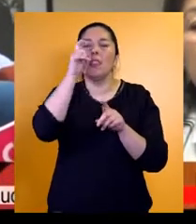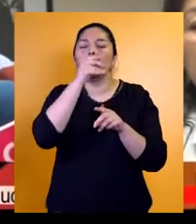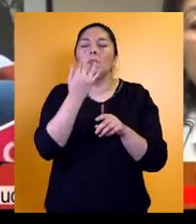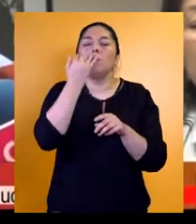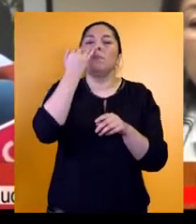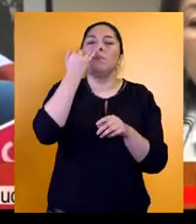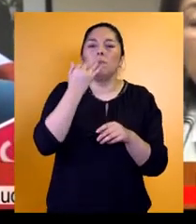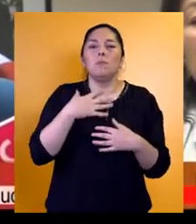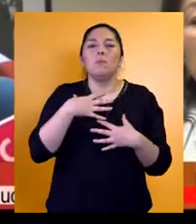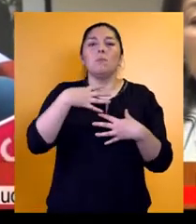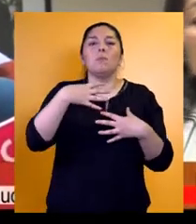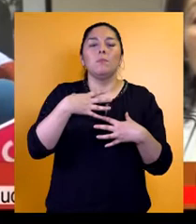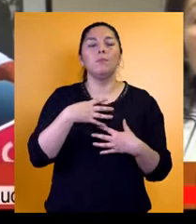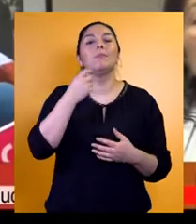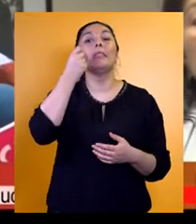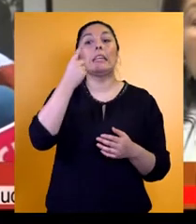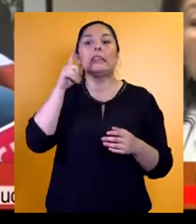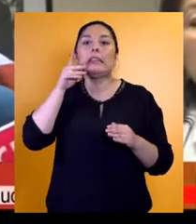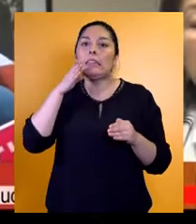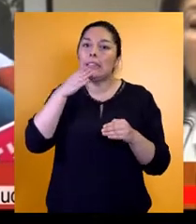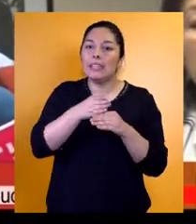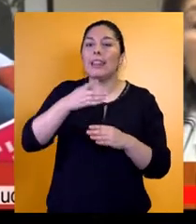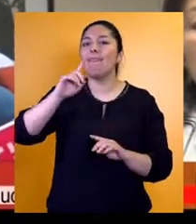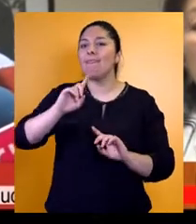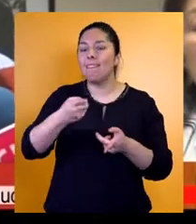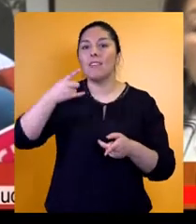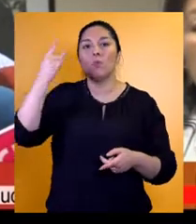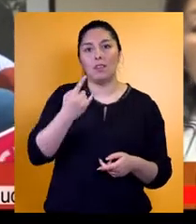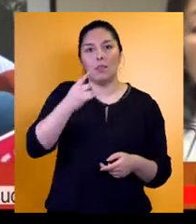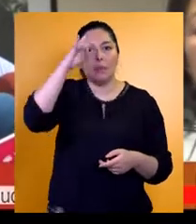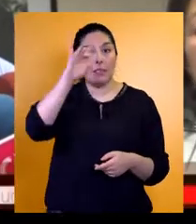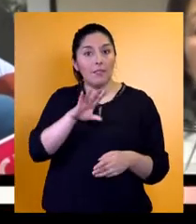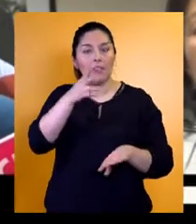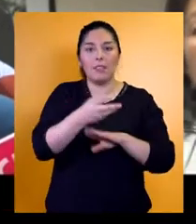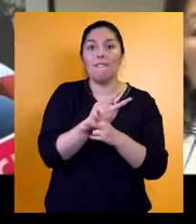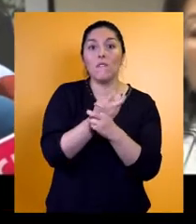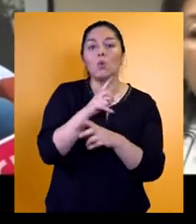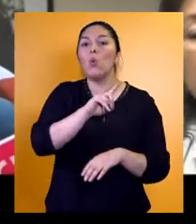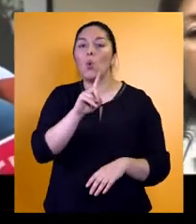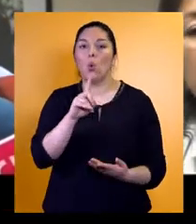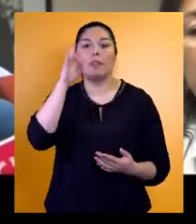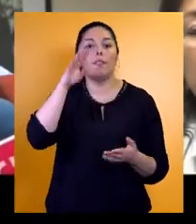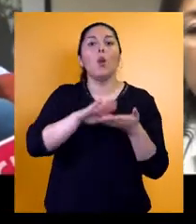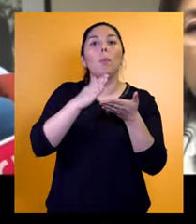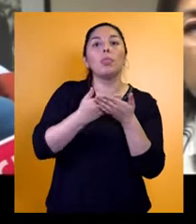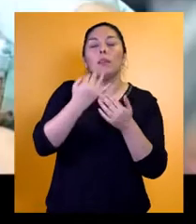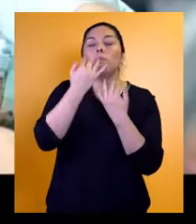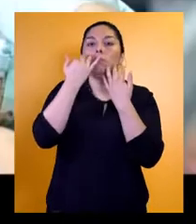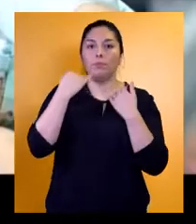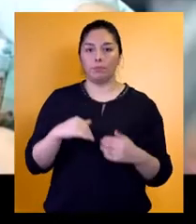respirar, son síntomas que tienen que hacer acudir a los servicios de urgencia para poder determinar si hay una complicación de la infección